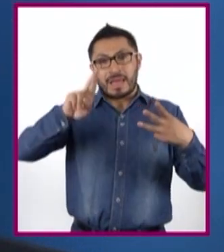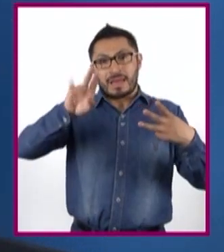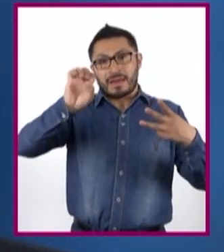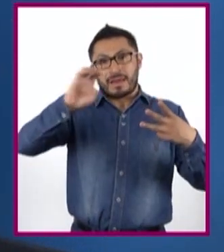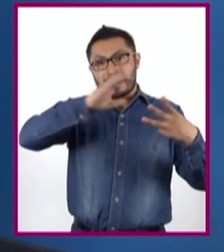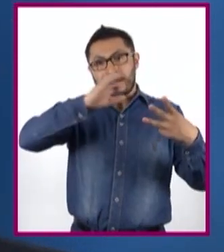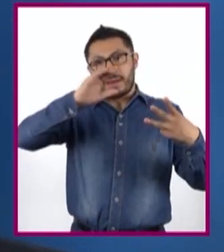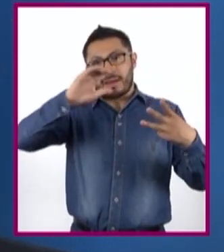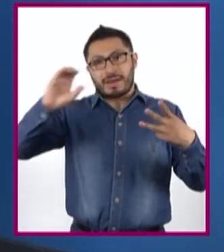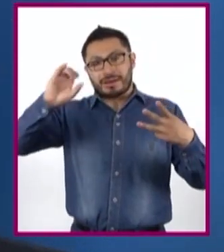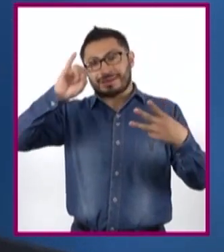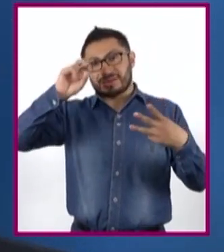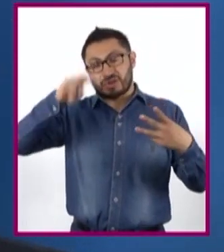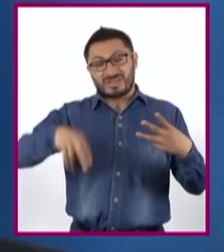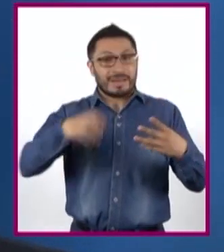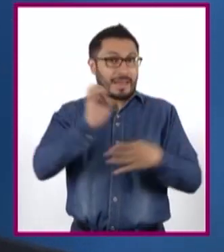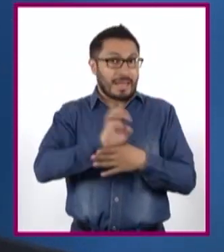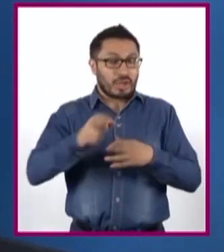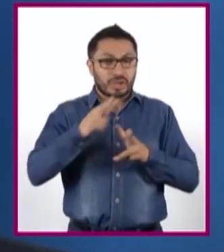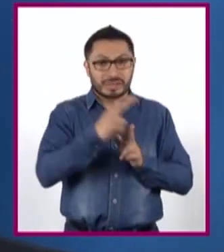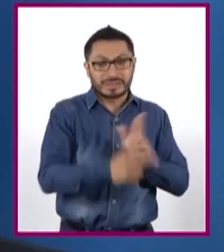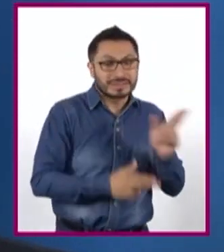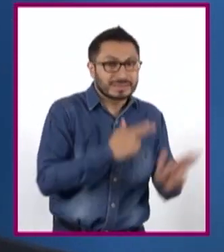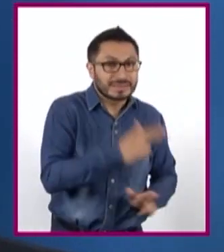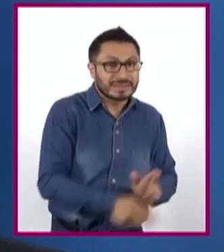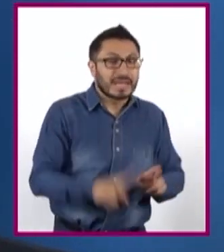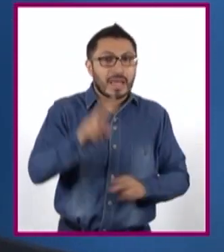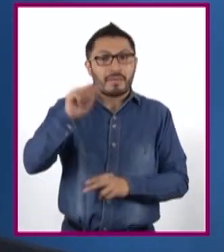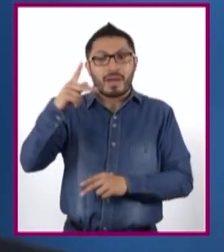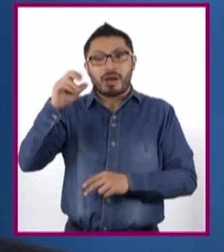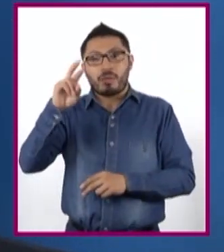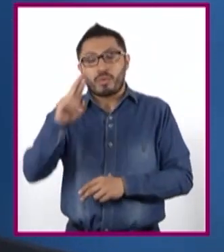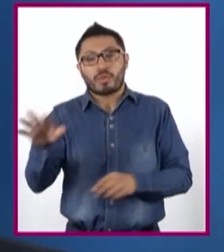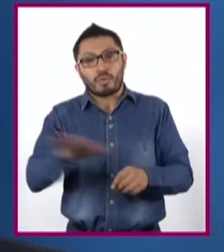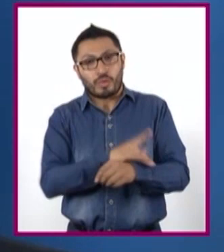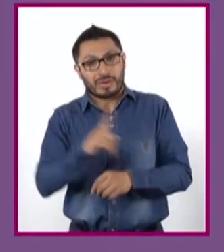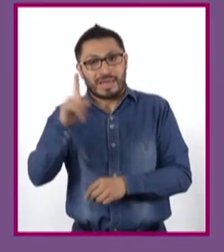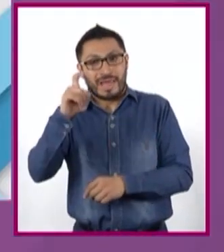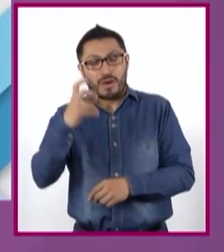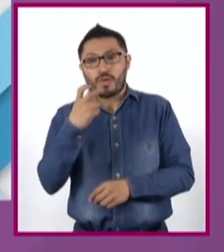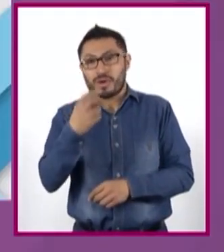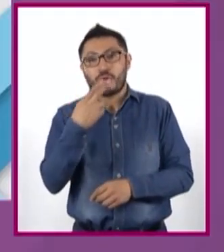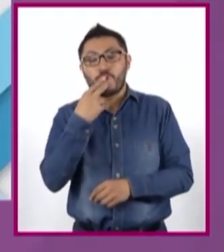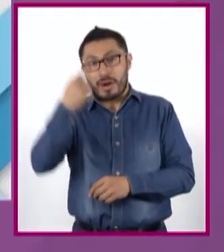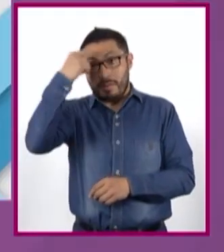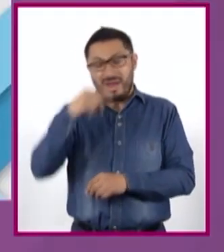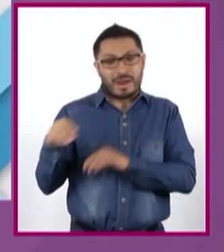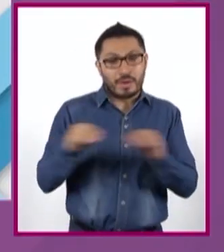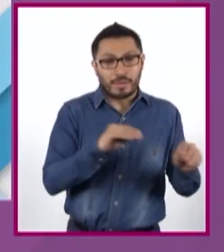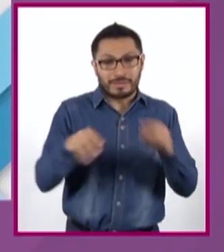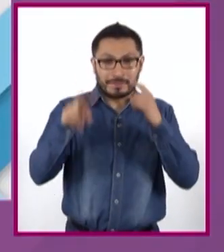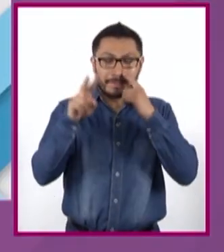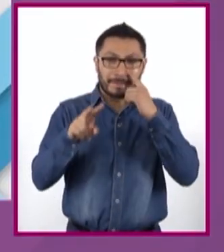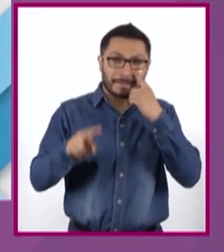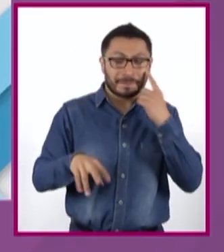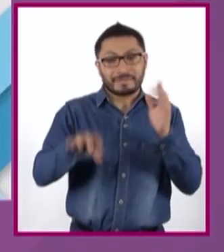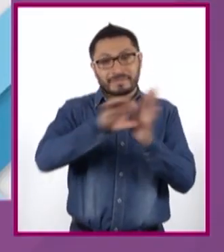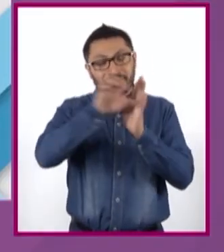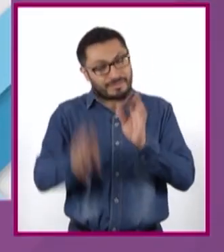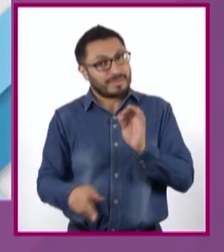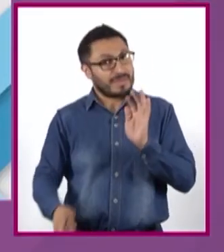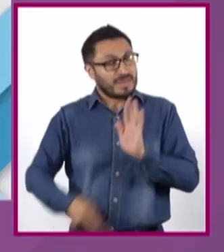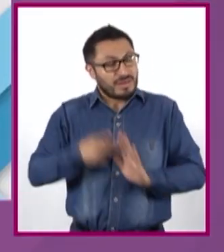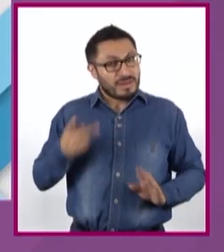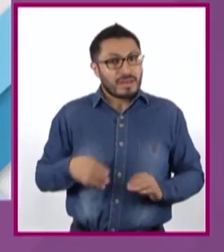Entonces el tren es una máquina de vapor porque utiliza el vapor de agua para moverse, ¿verdad? Retomando los ejemplos